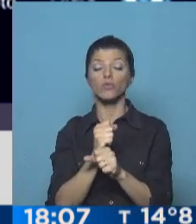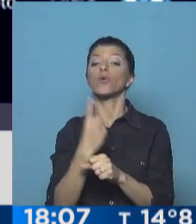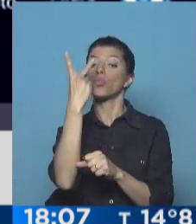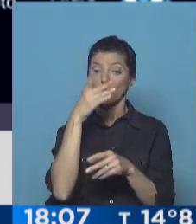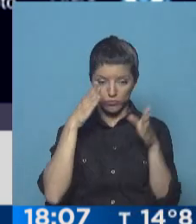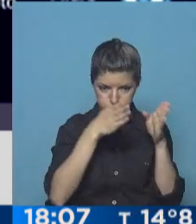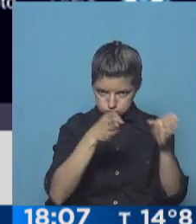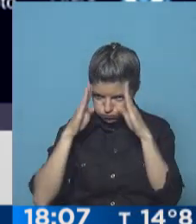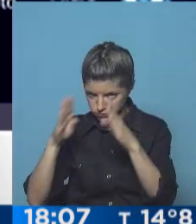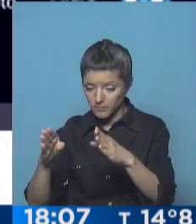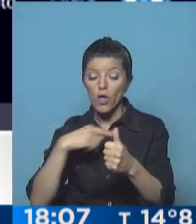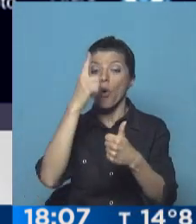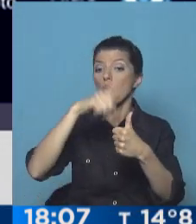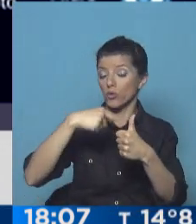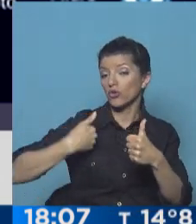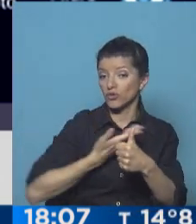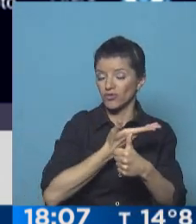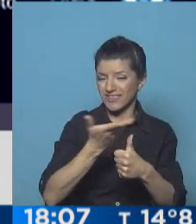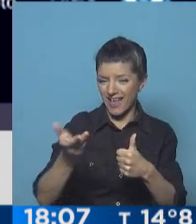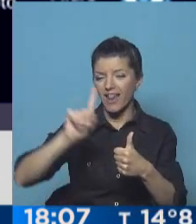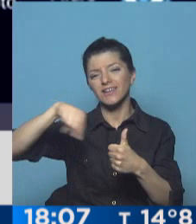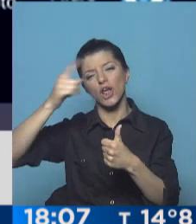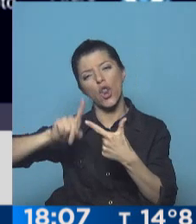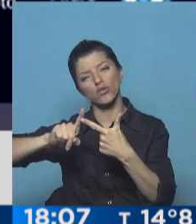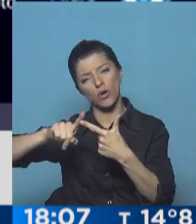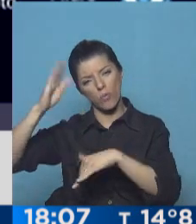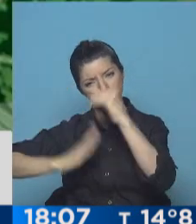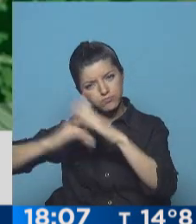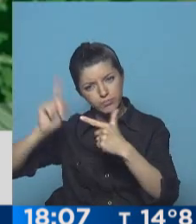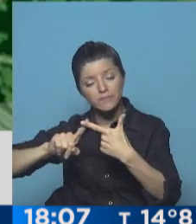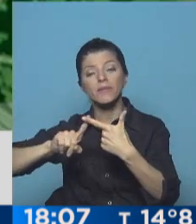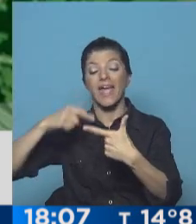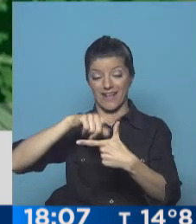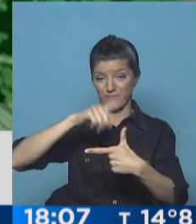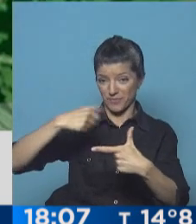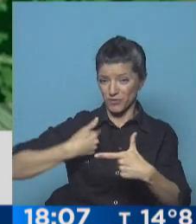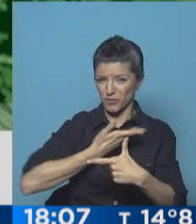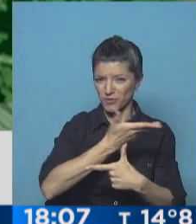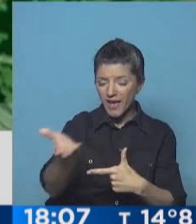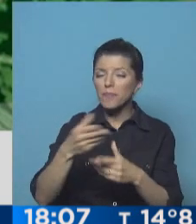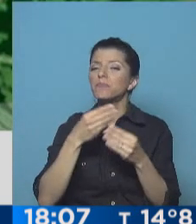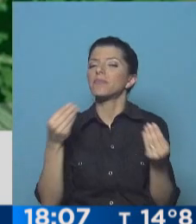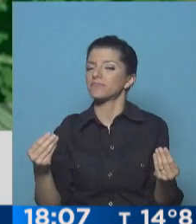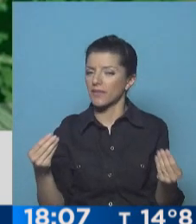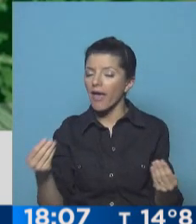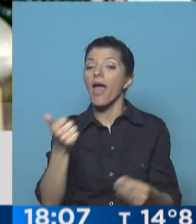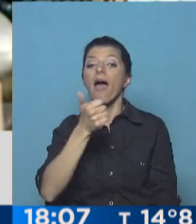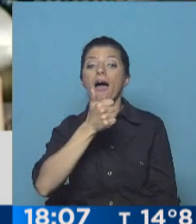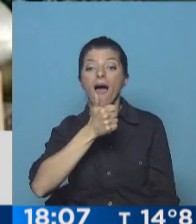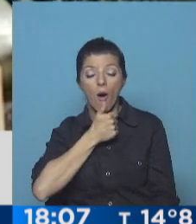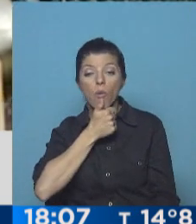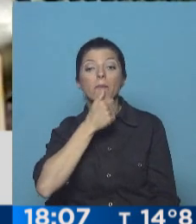propósito, un propósito social y un propósito productivo. El propósito social va a dar agua cruda para